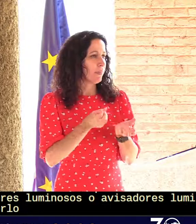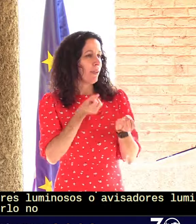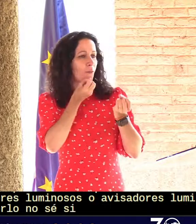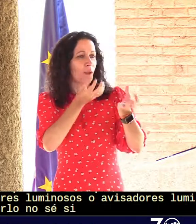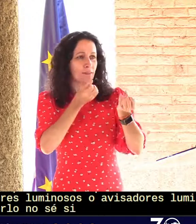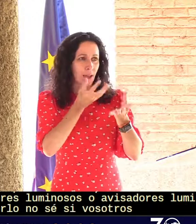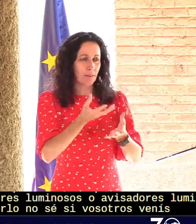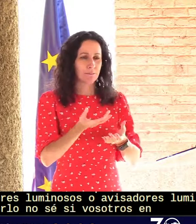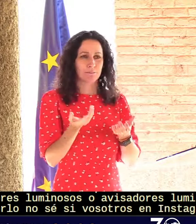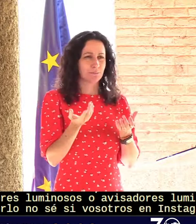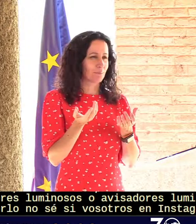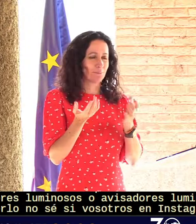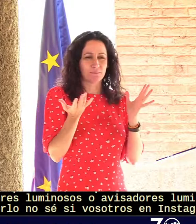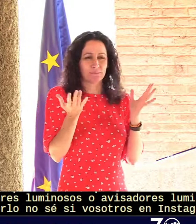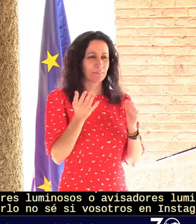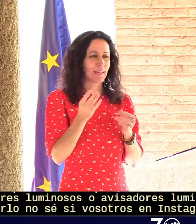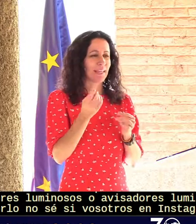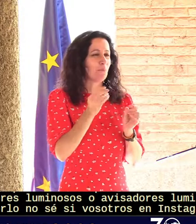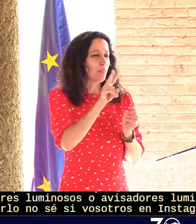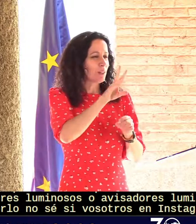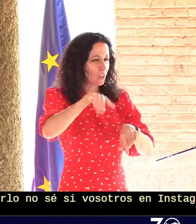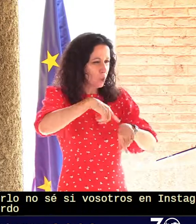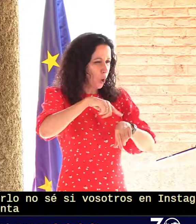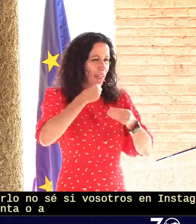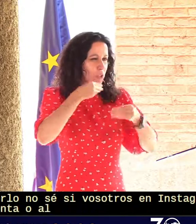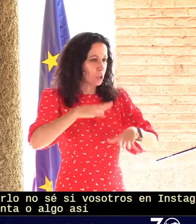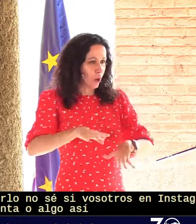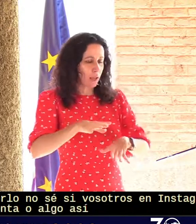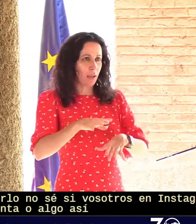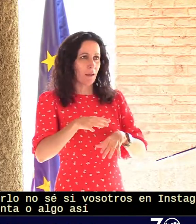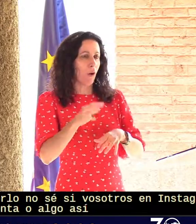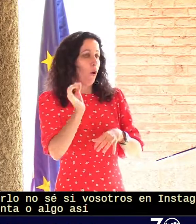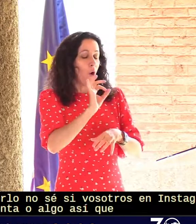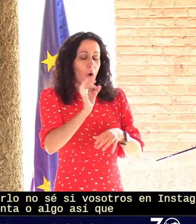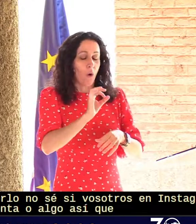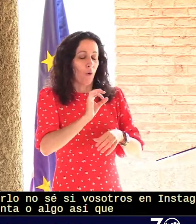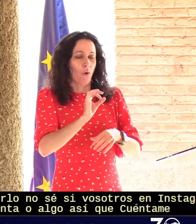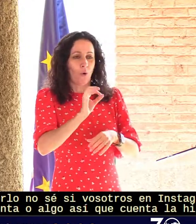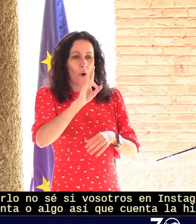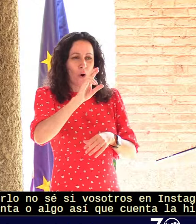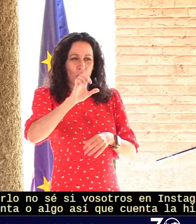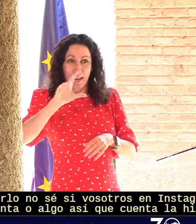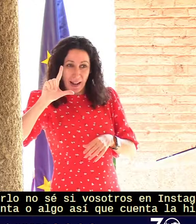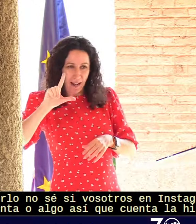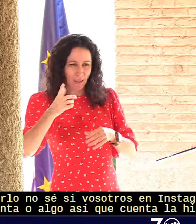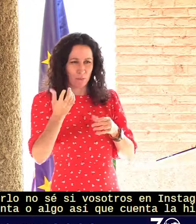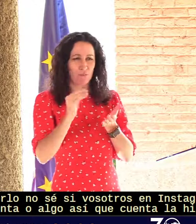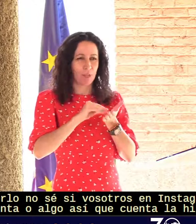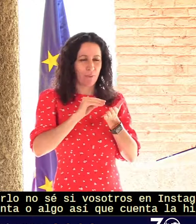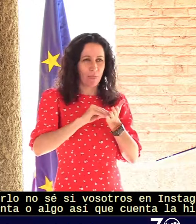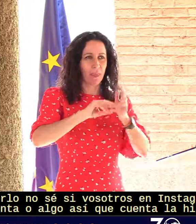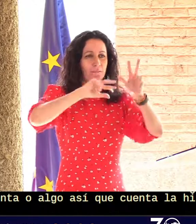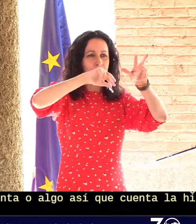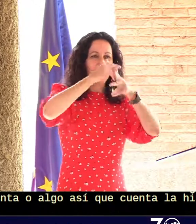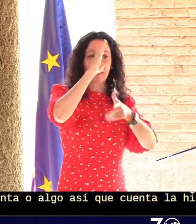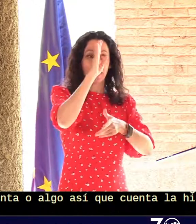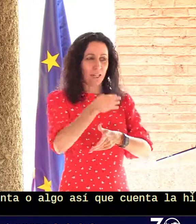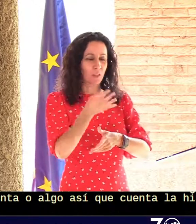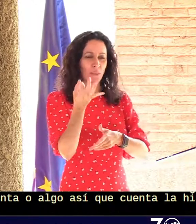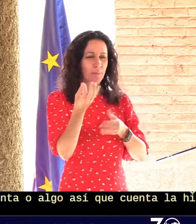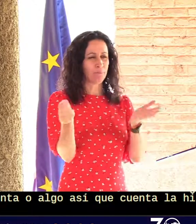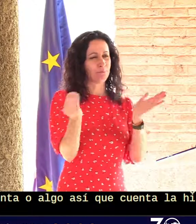sé si vosotros en Instagram habéis visto alguna cuenta o algo así que cuenta la historia de sobre 24 horas o un re